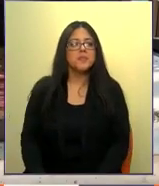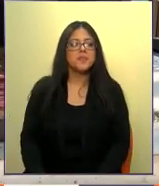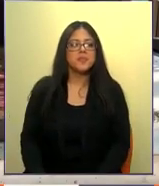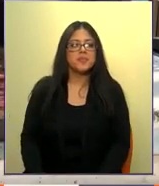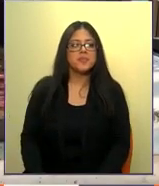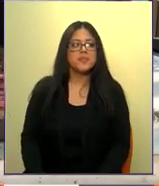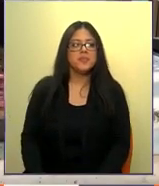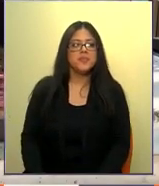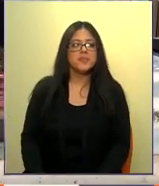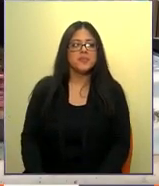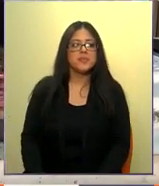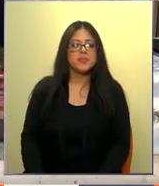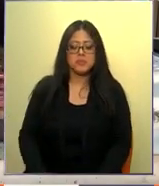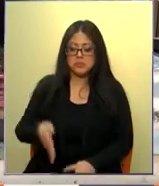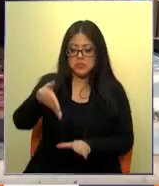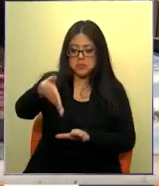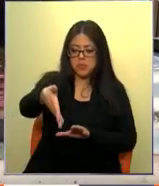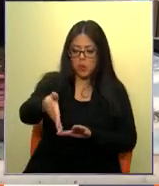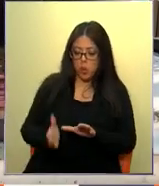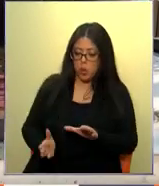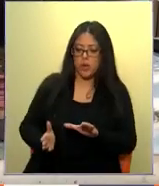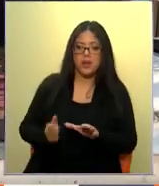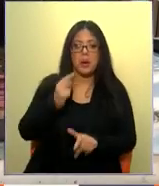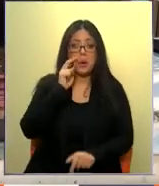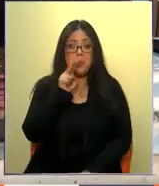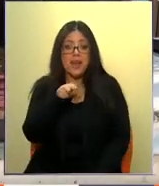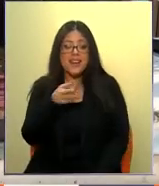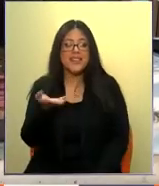Pasa el cuchillo solito y fíjense.